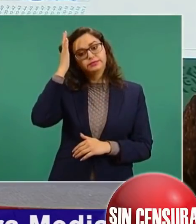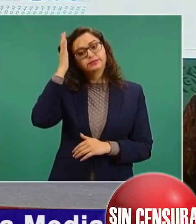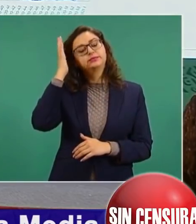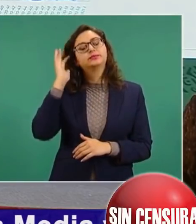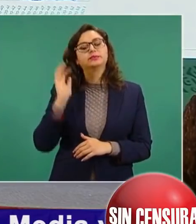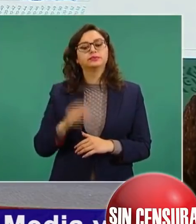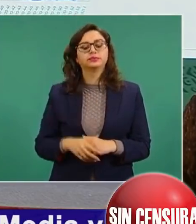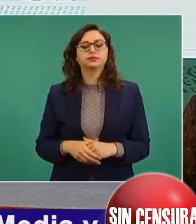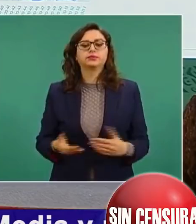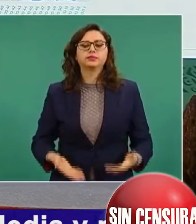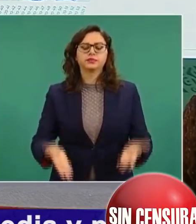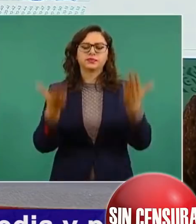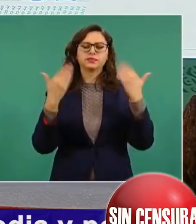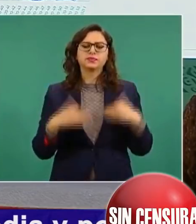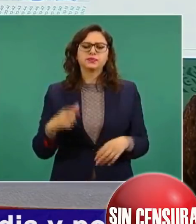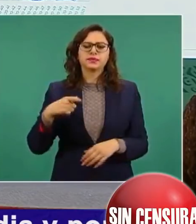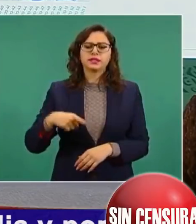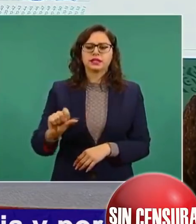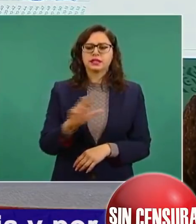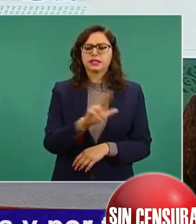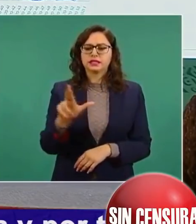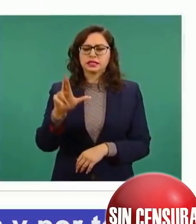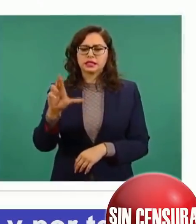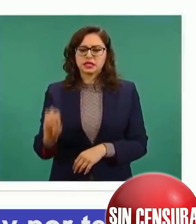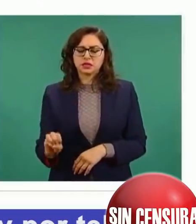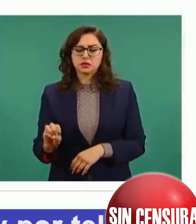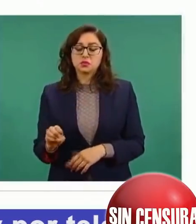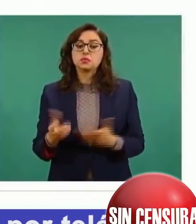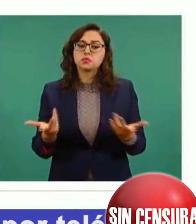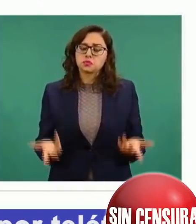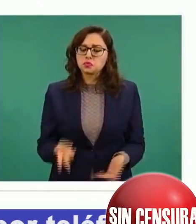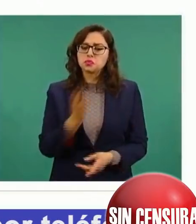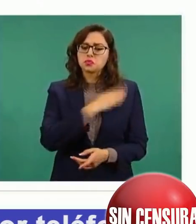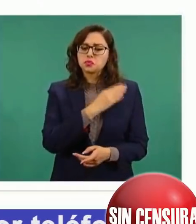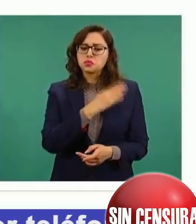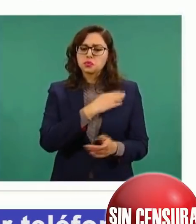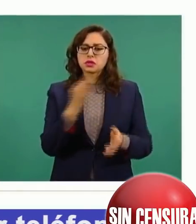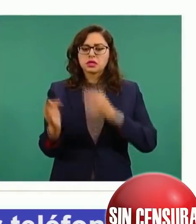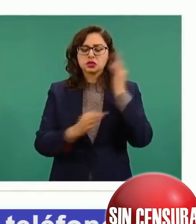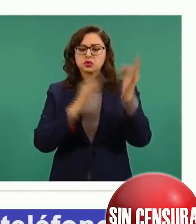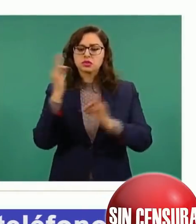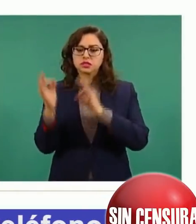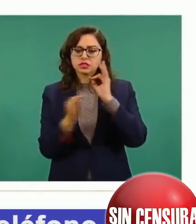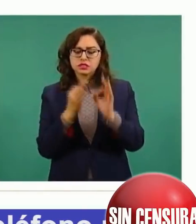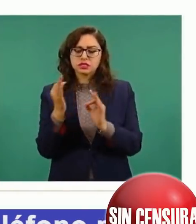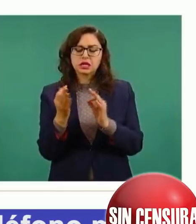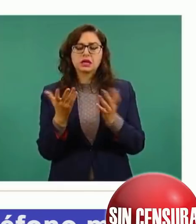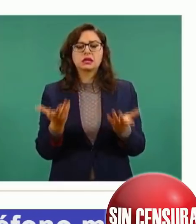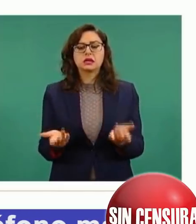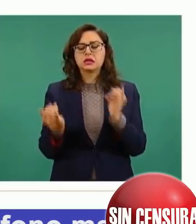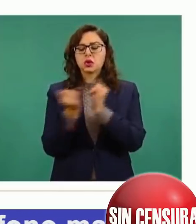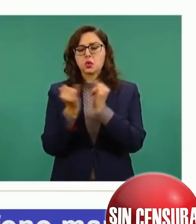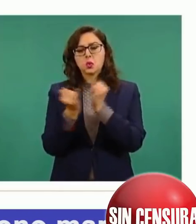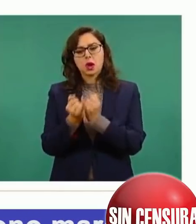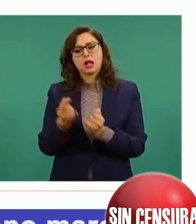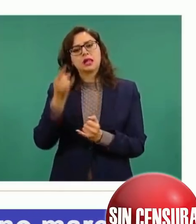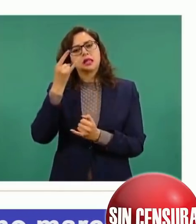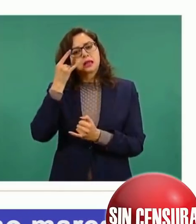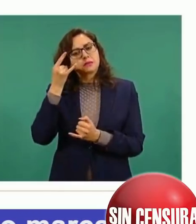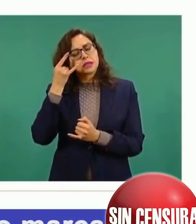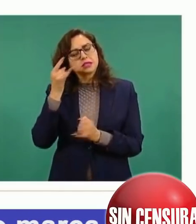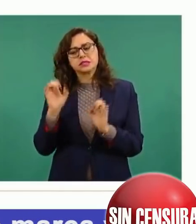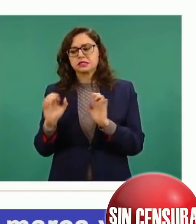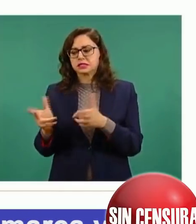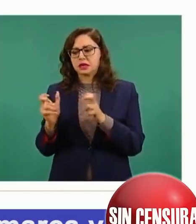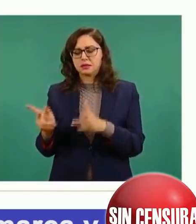siguiente. Quintana Roo, en cambio, ha sido alentador porque tuvo, semejante a los estados del sur, Campeche y Chiapas, esta